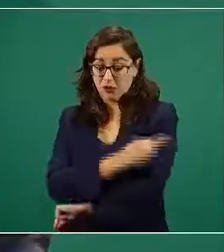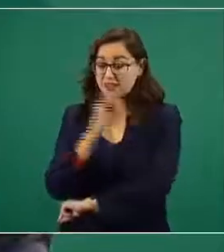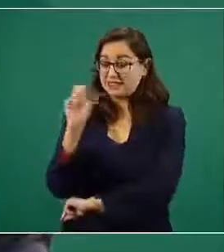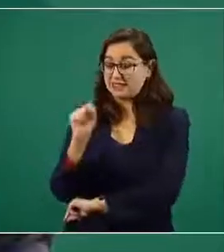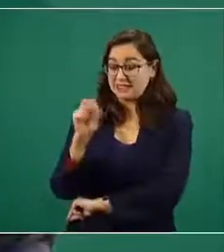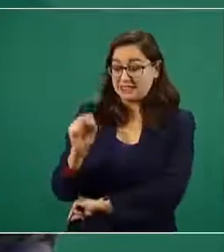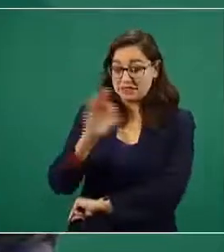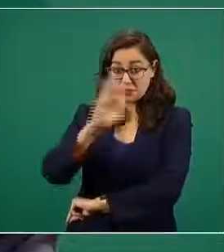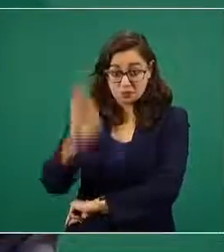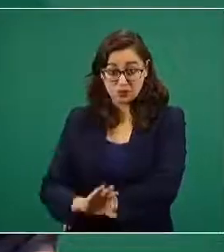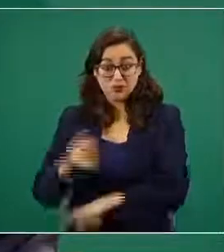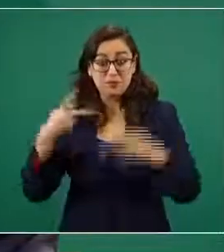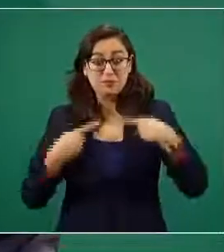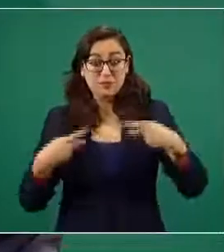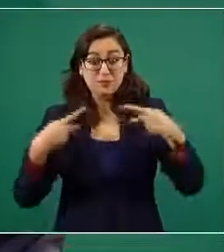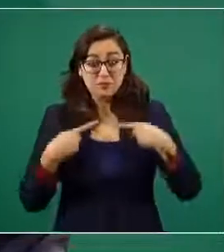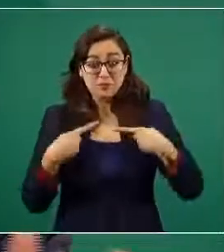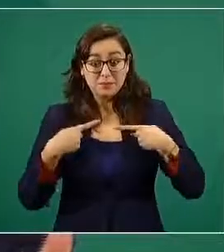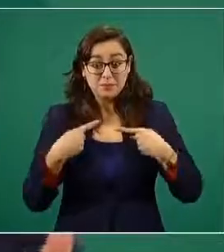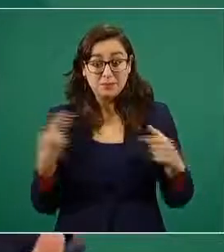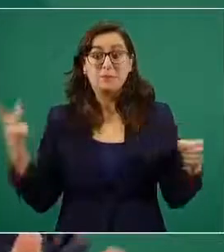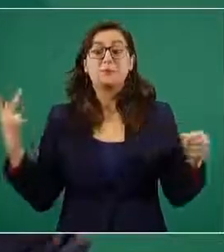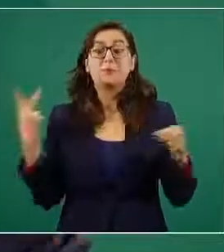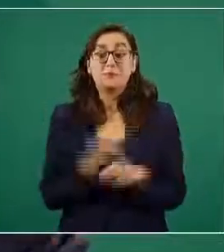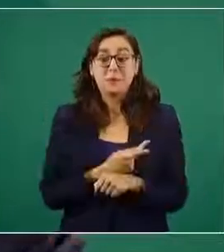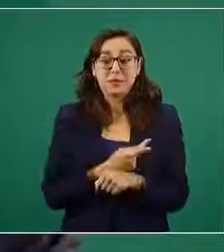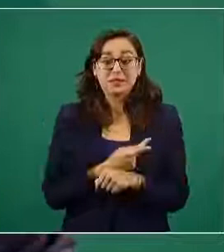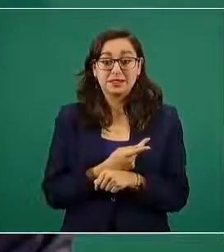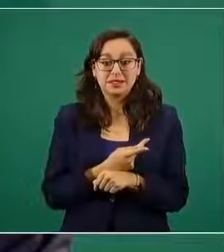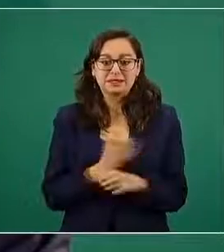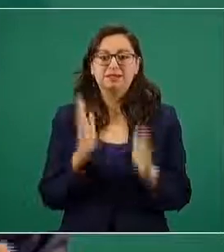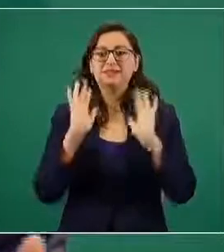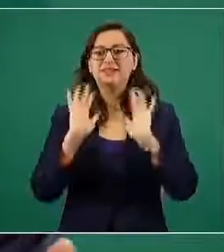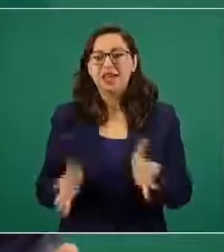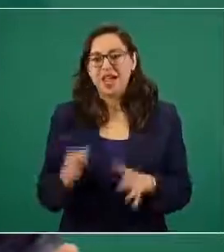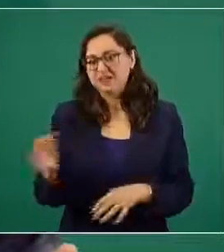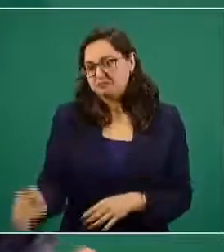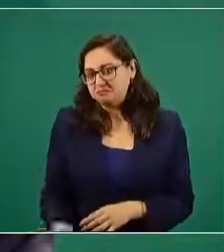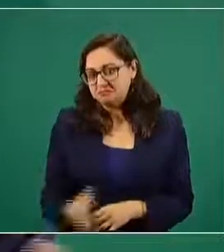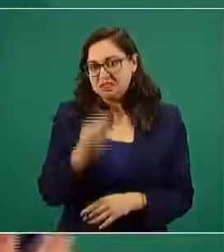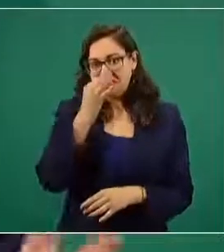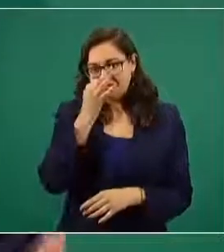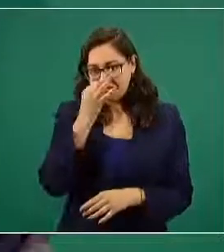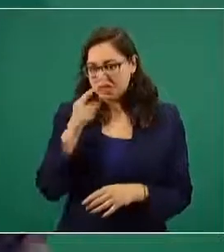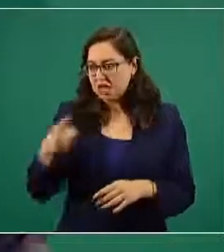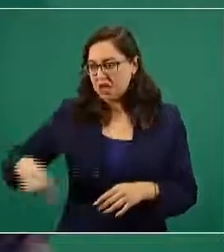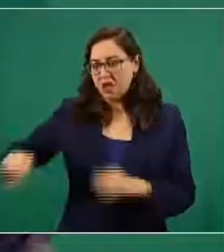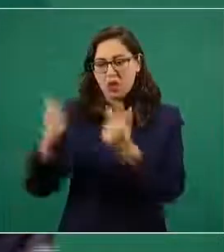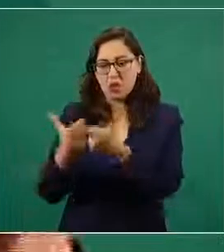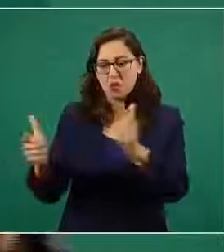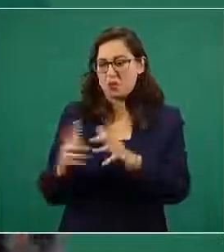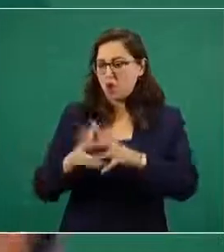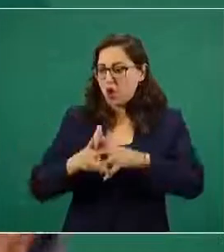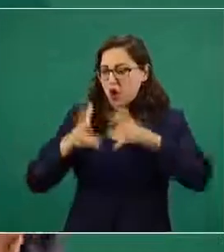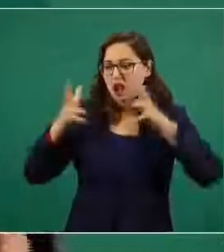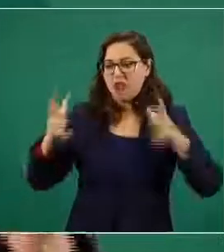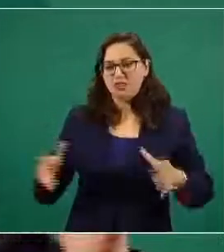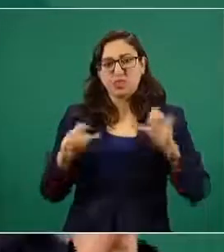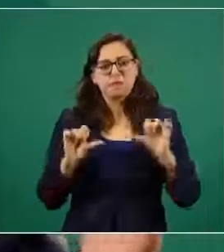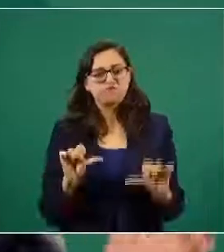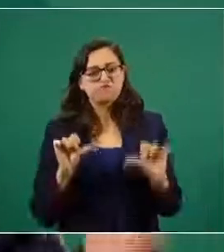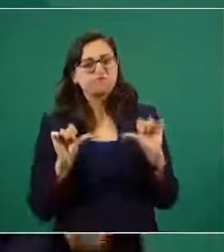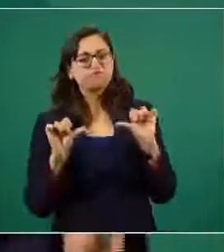punto cercano al umbral de lo que técnicamente se conoce como inmunidad de manada o inmunidad de rebaño, en